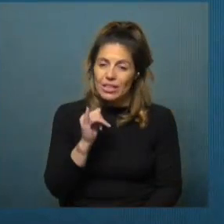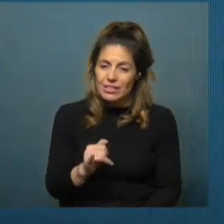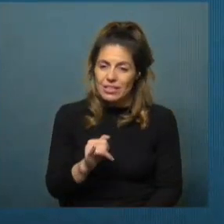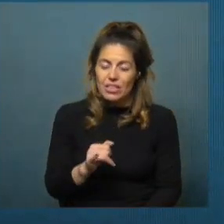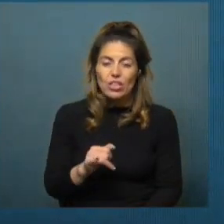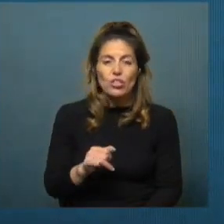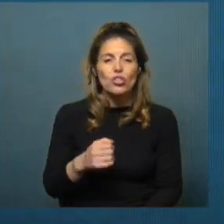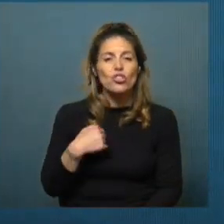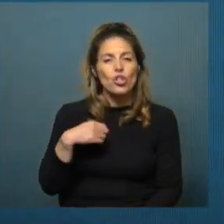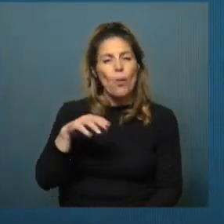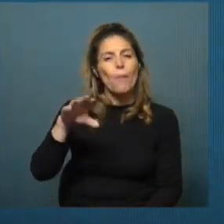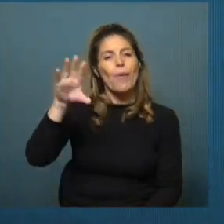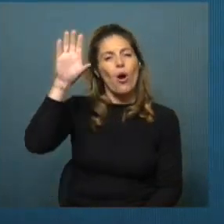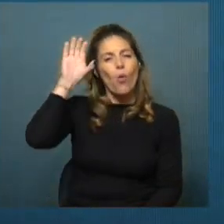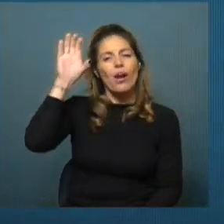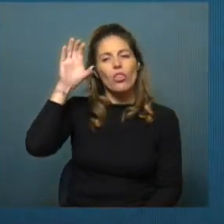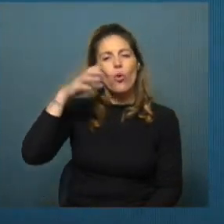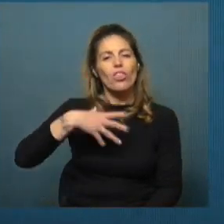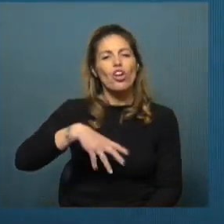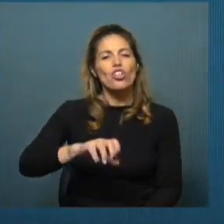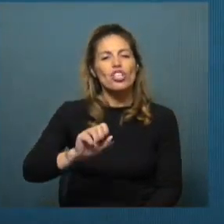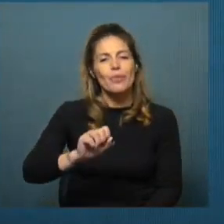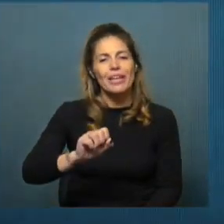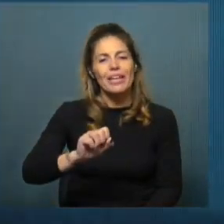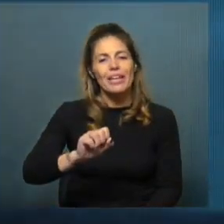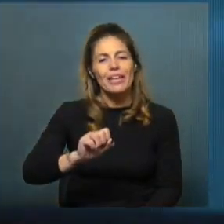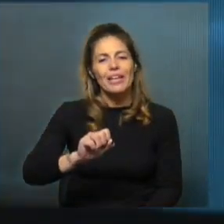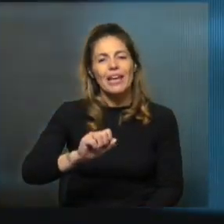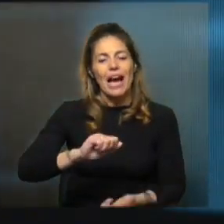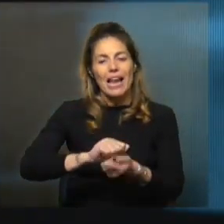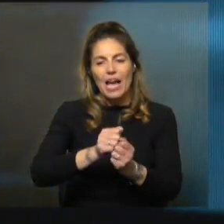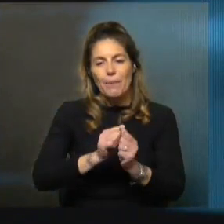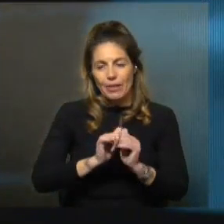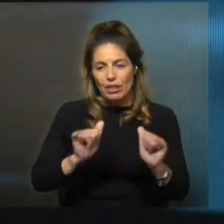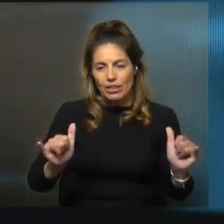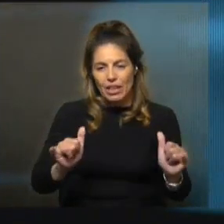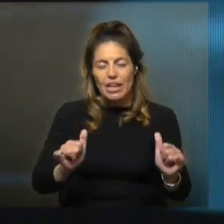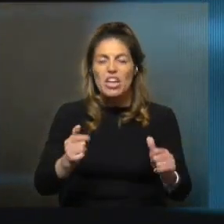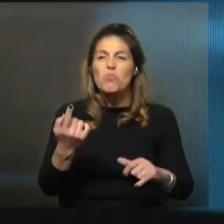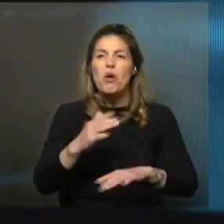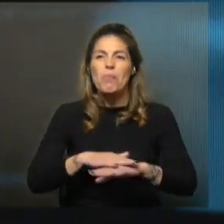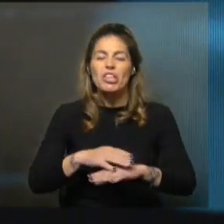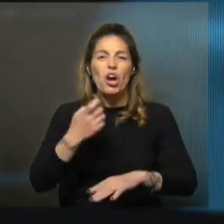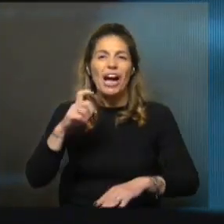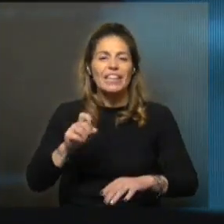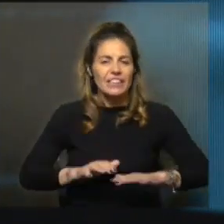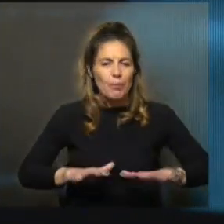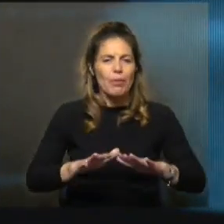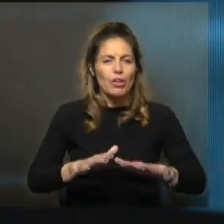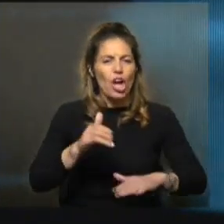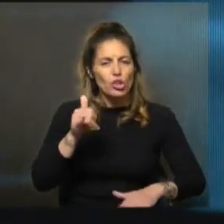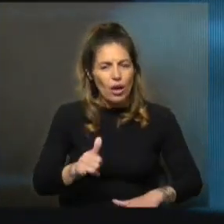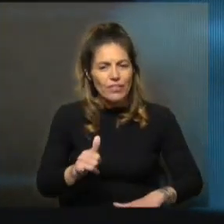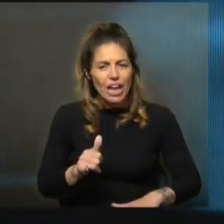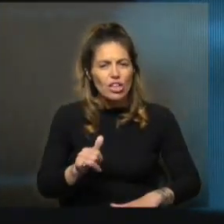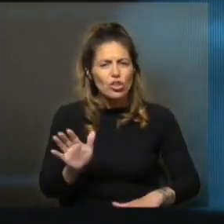me acuerdo cuando lo llevé a la editorial y que en determinado momento alguien que estaba Armando Ah dice Y todavía todo lo